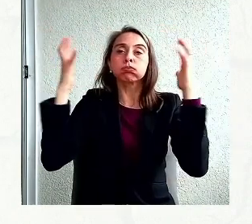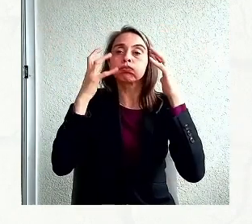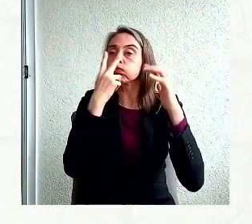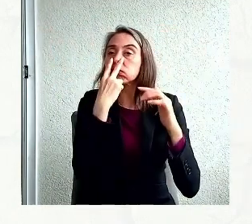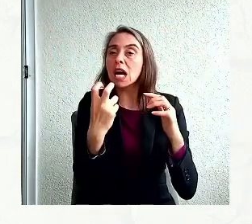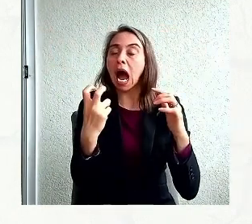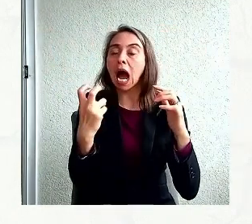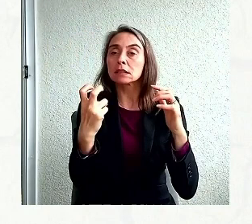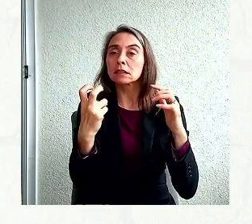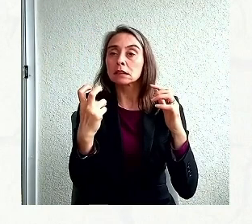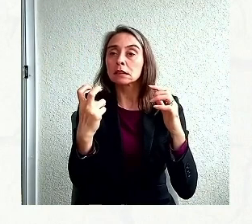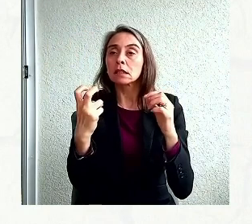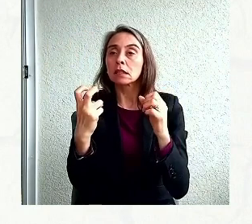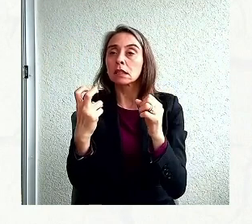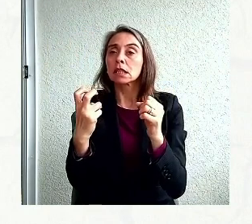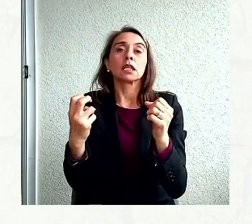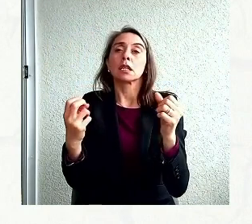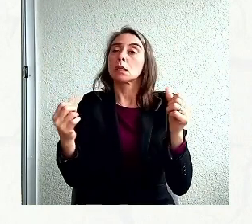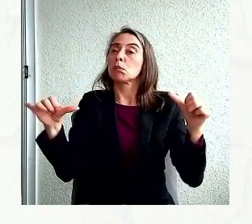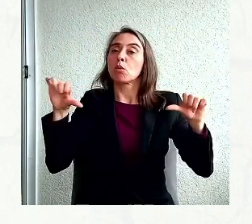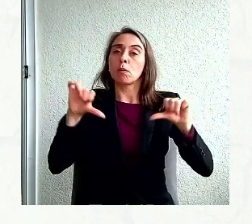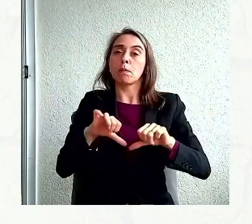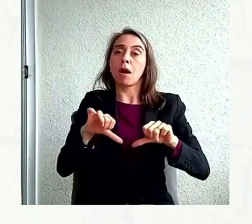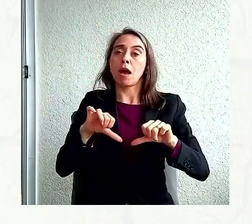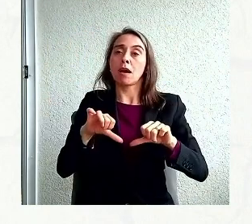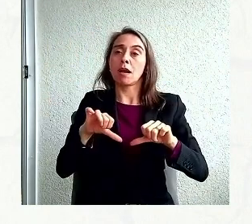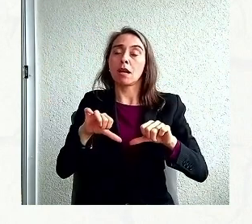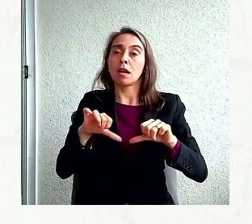que es muy dañino al resto del clima.